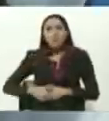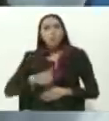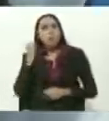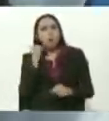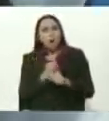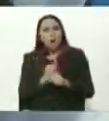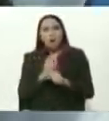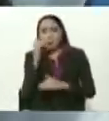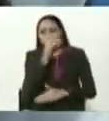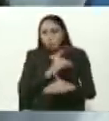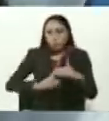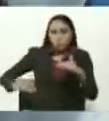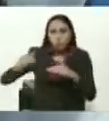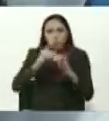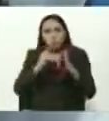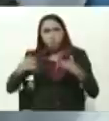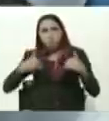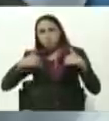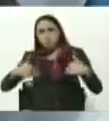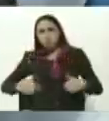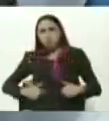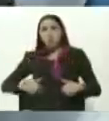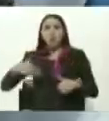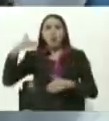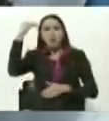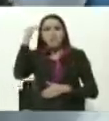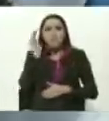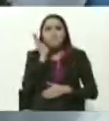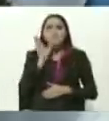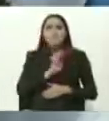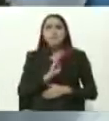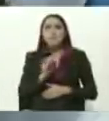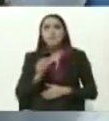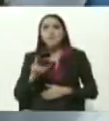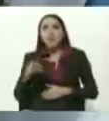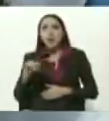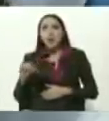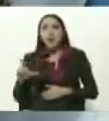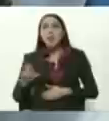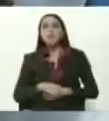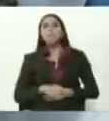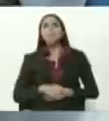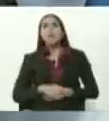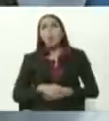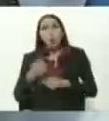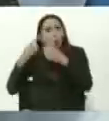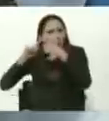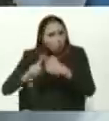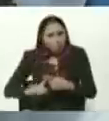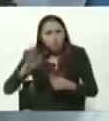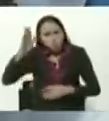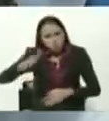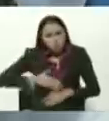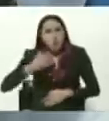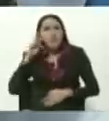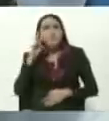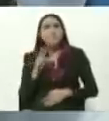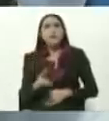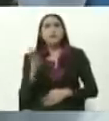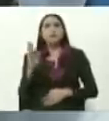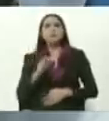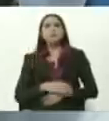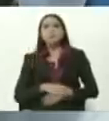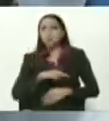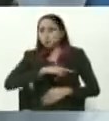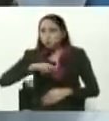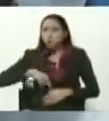Comisionada de Derechos Humanos Bachelet, pueden revisar estas cifras, estos expedientes, donde